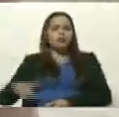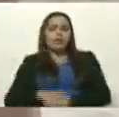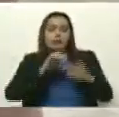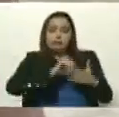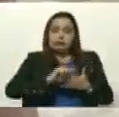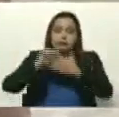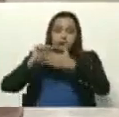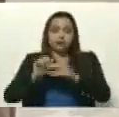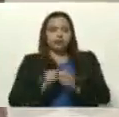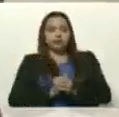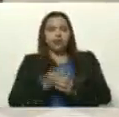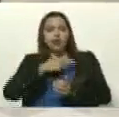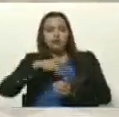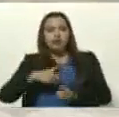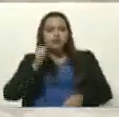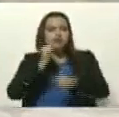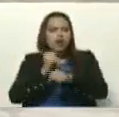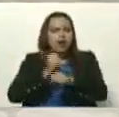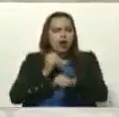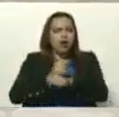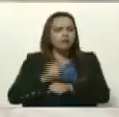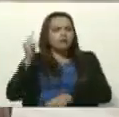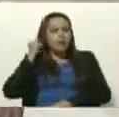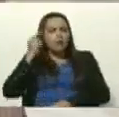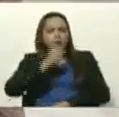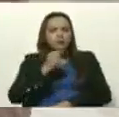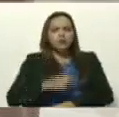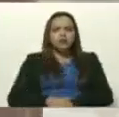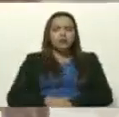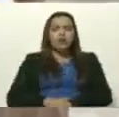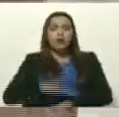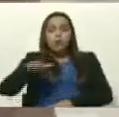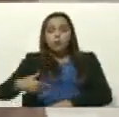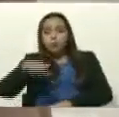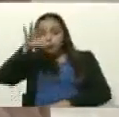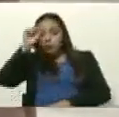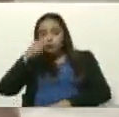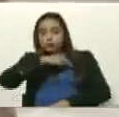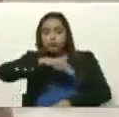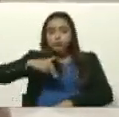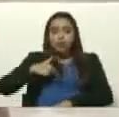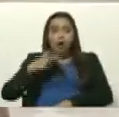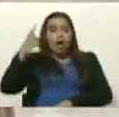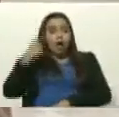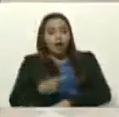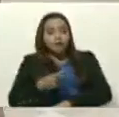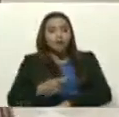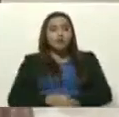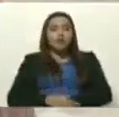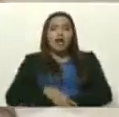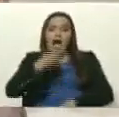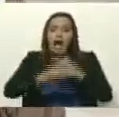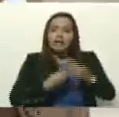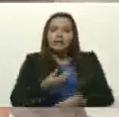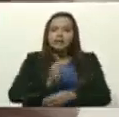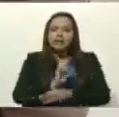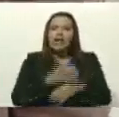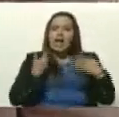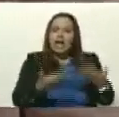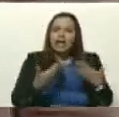a nuestros funcionarios y funcionarias a entender que nosotros tenemos que hacer urgentemente